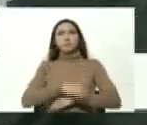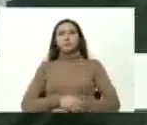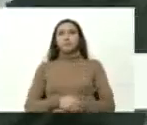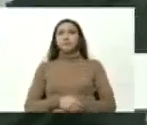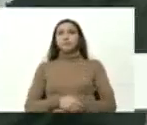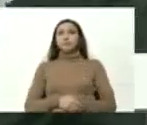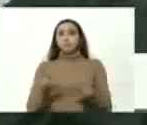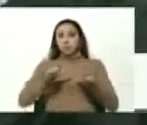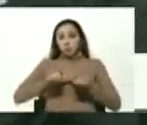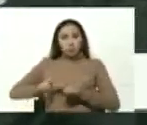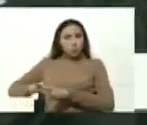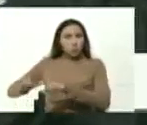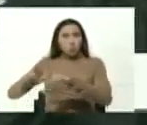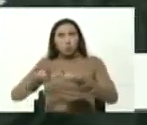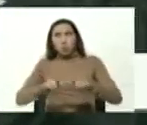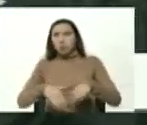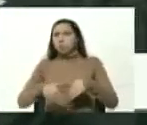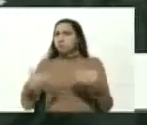Este espacio,